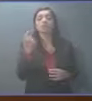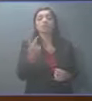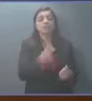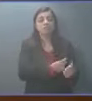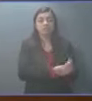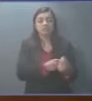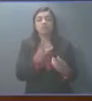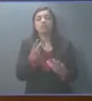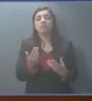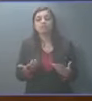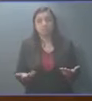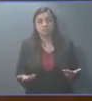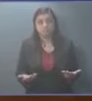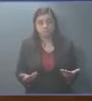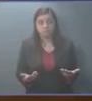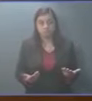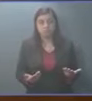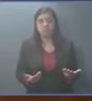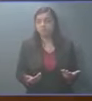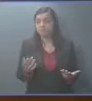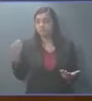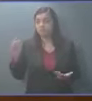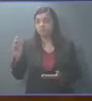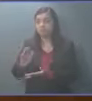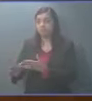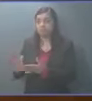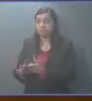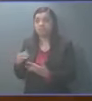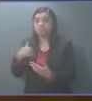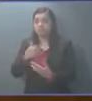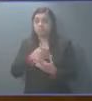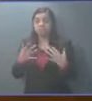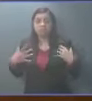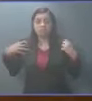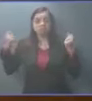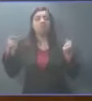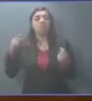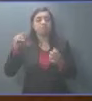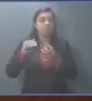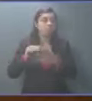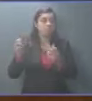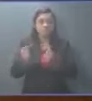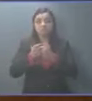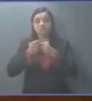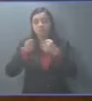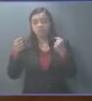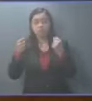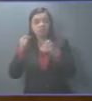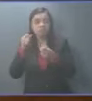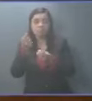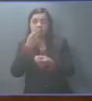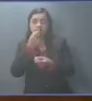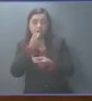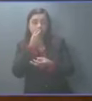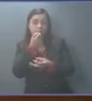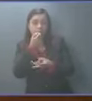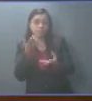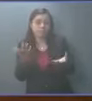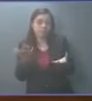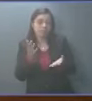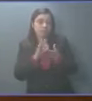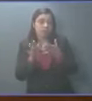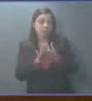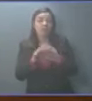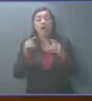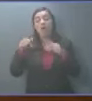hospitales hay? Es decir, tenían que comprar miles de medicamentos. Y eso es justamente lo que se ve reflejado. Ahora